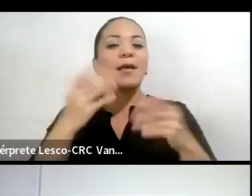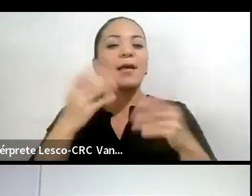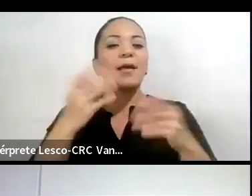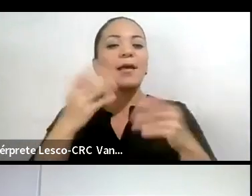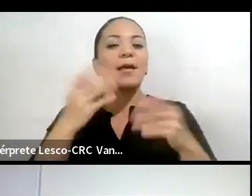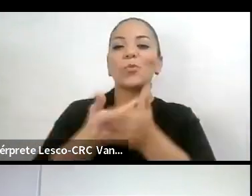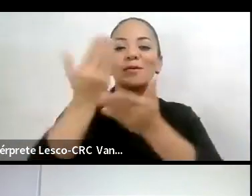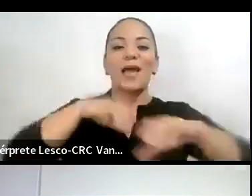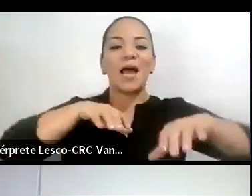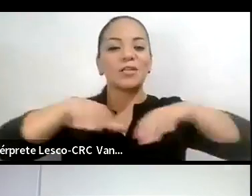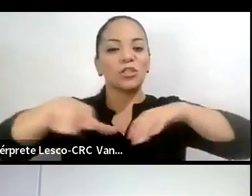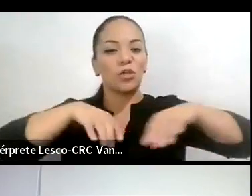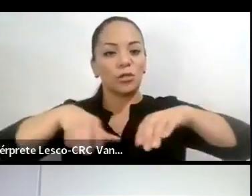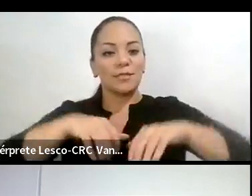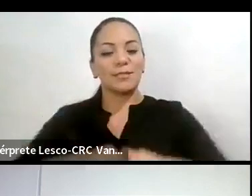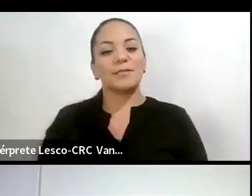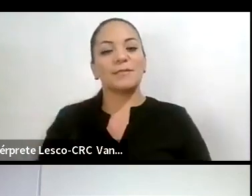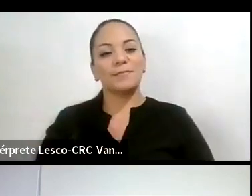nuevas acciones.